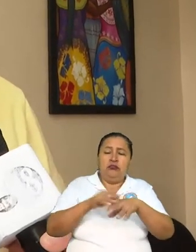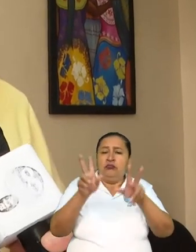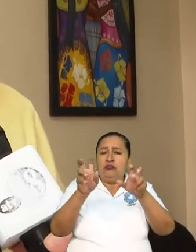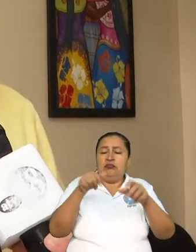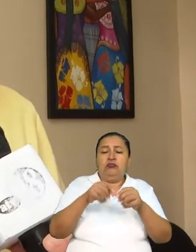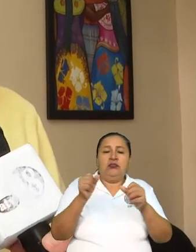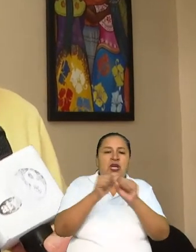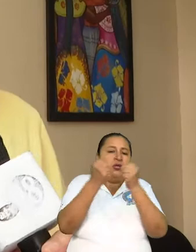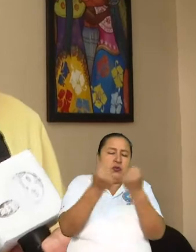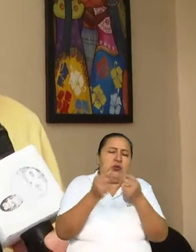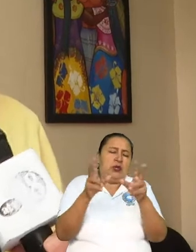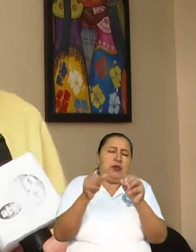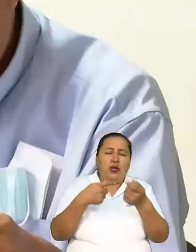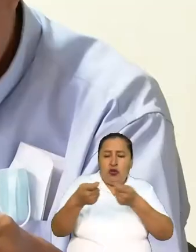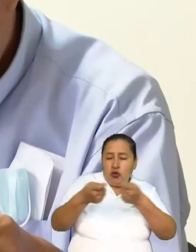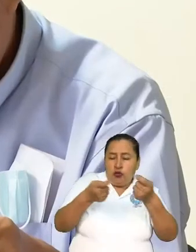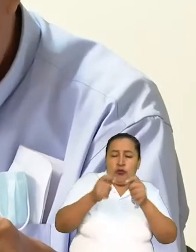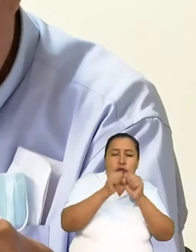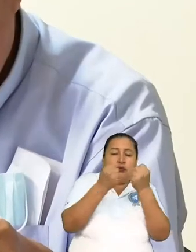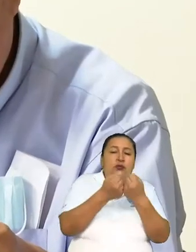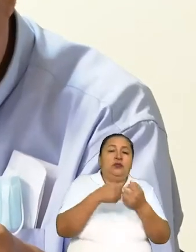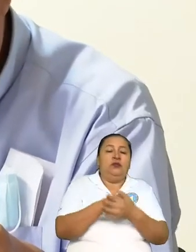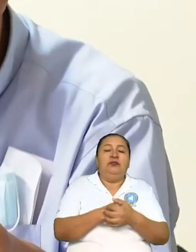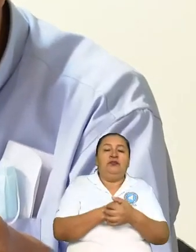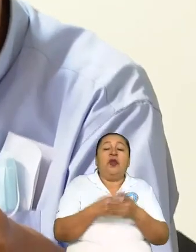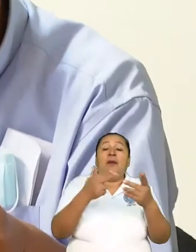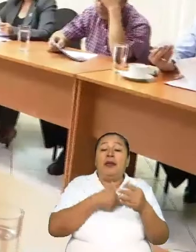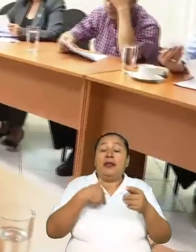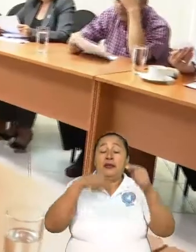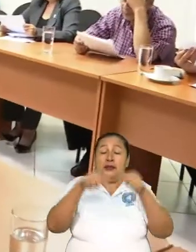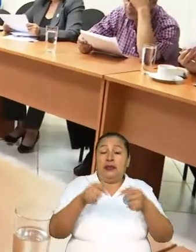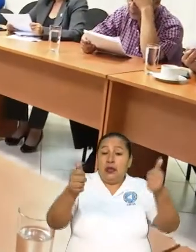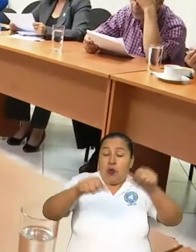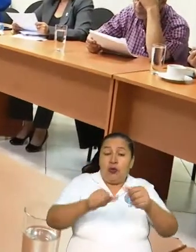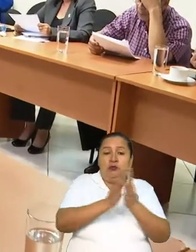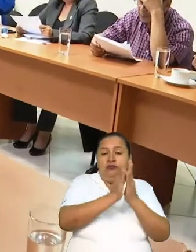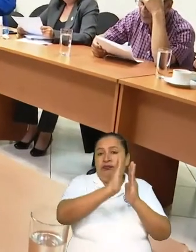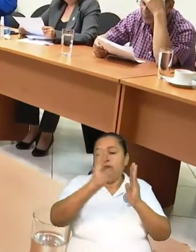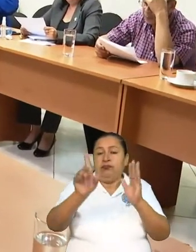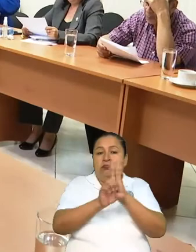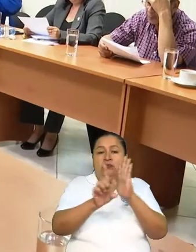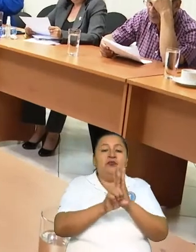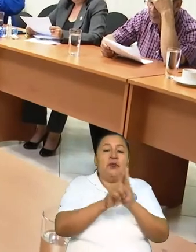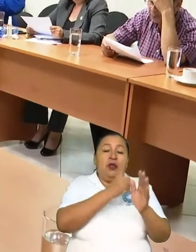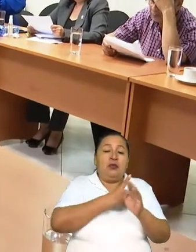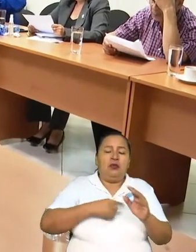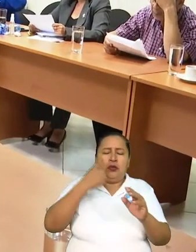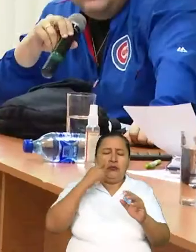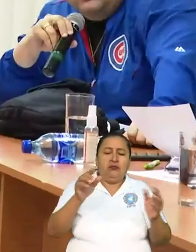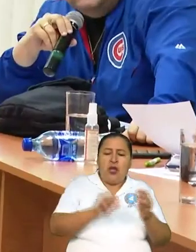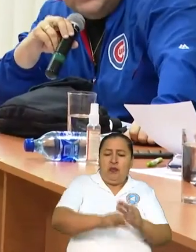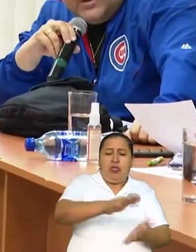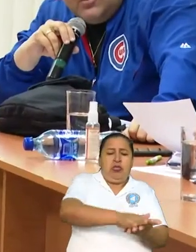de asociaciones, lo que es el control de las personas jurídicas. Para la elaboración de este compendio de leyes, los diputados examinaron más